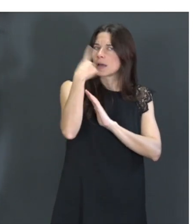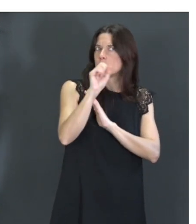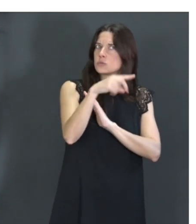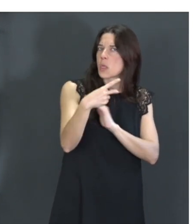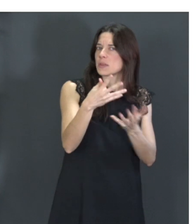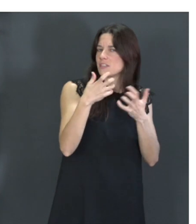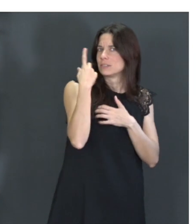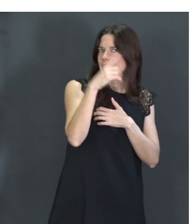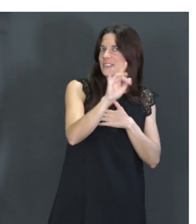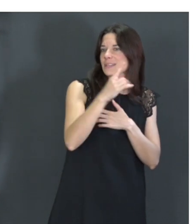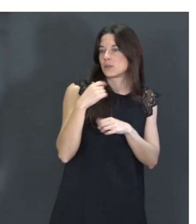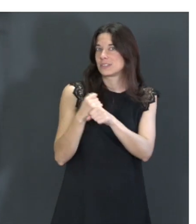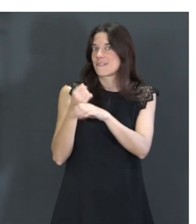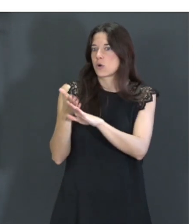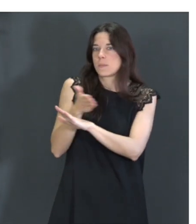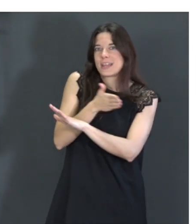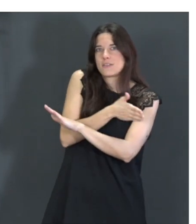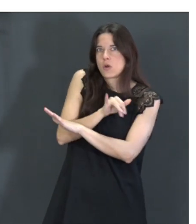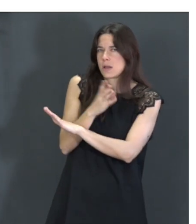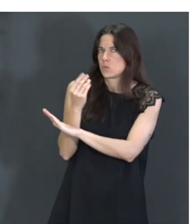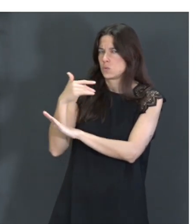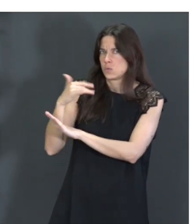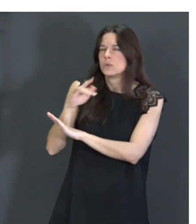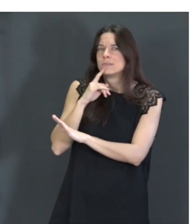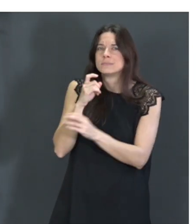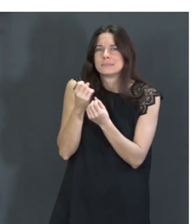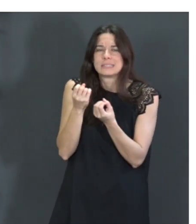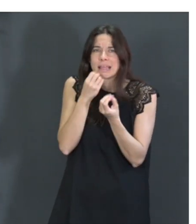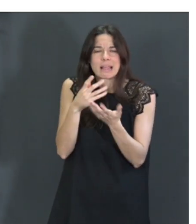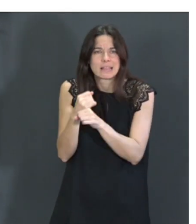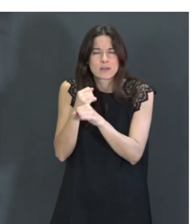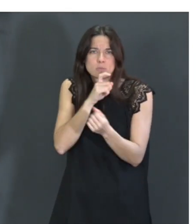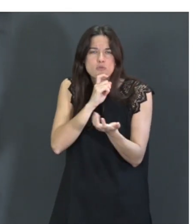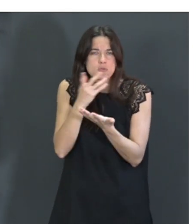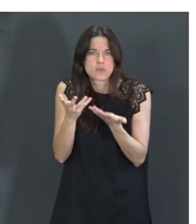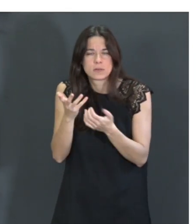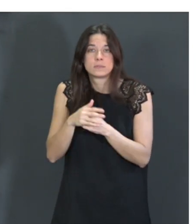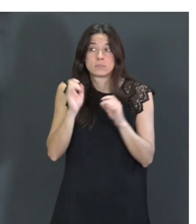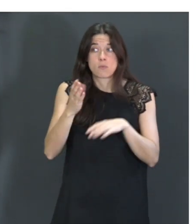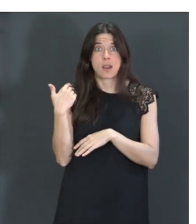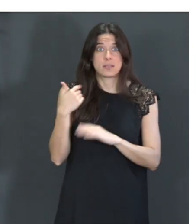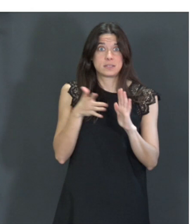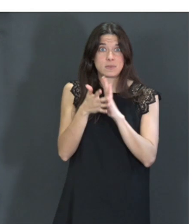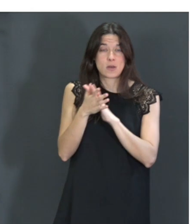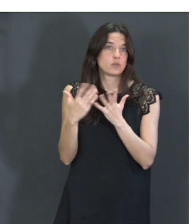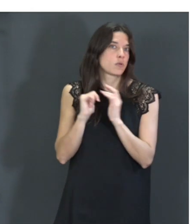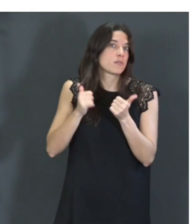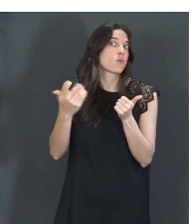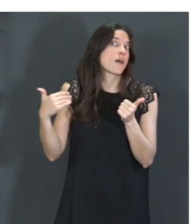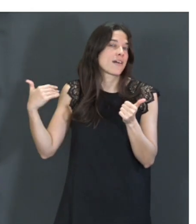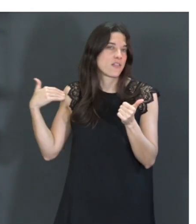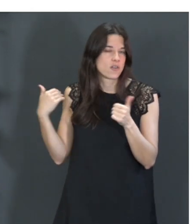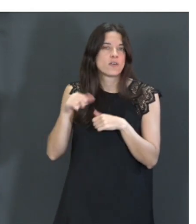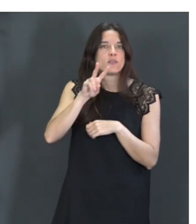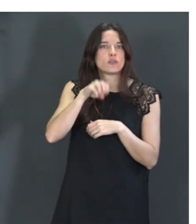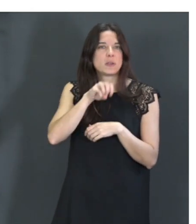hay mucho trabajo previo. ¿Cómo fue ese trabajo? Bueno, como he dicho antes, ¿no? Todo empezó a principios de